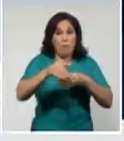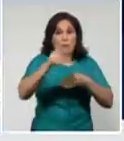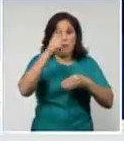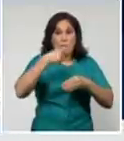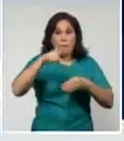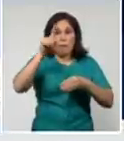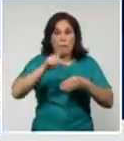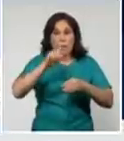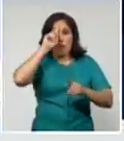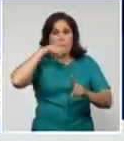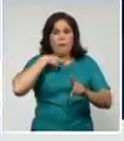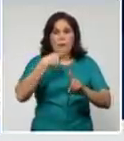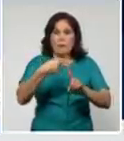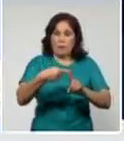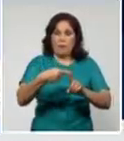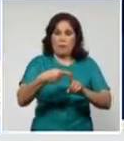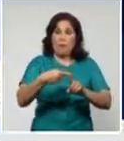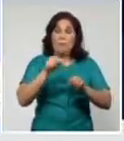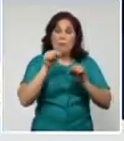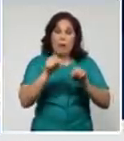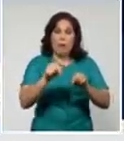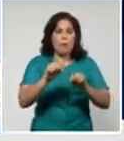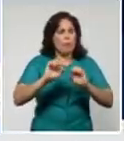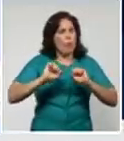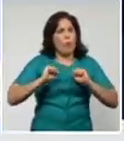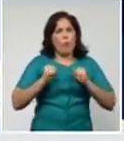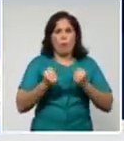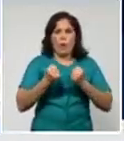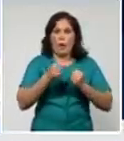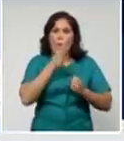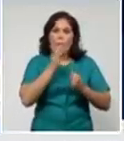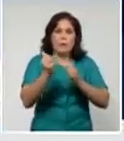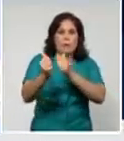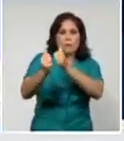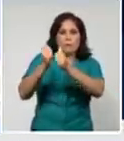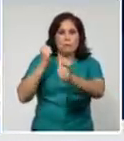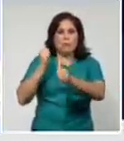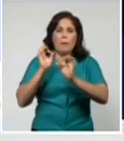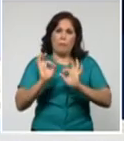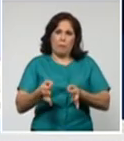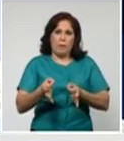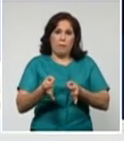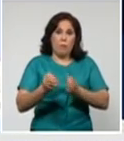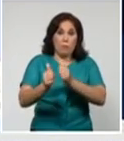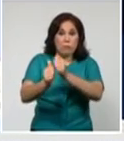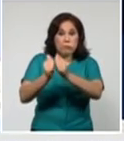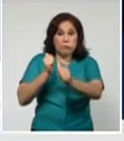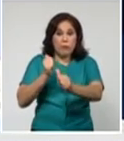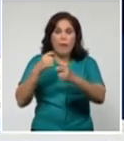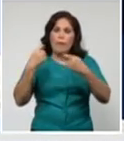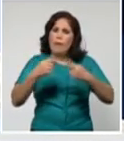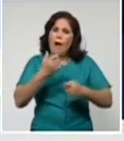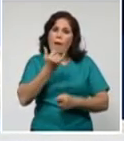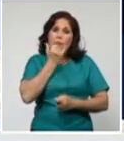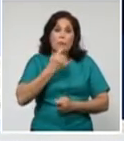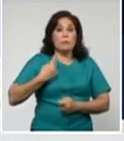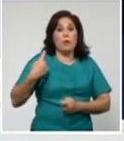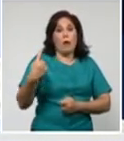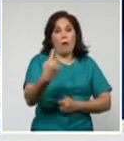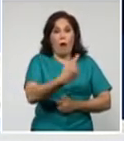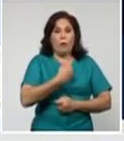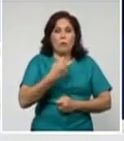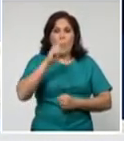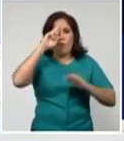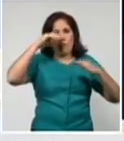septiembre, indiscutiblemente es un retroceso. Y es un retroceso que nos afecta la